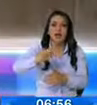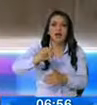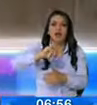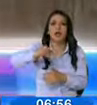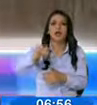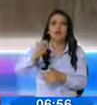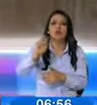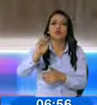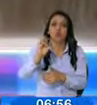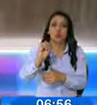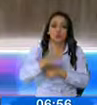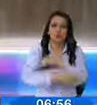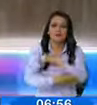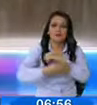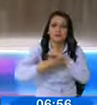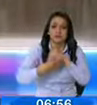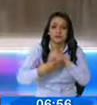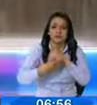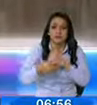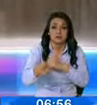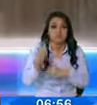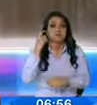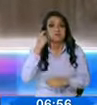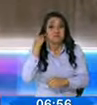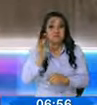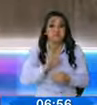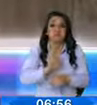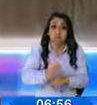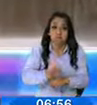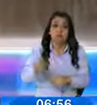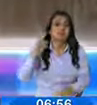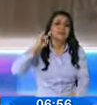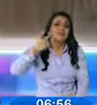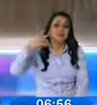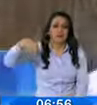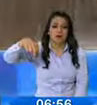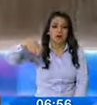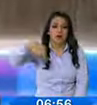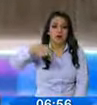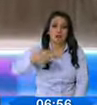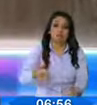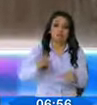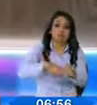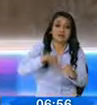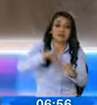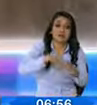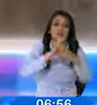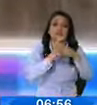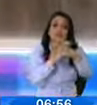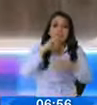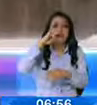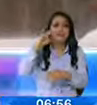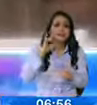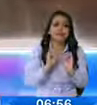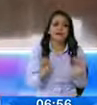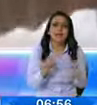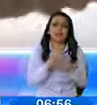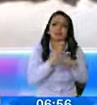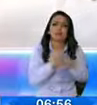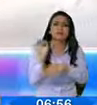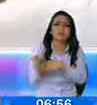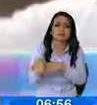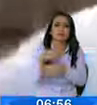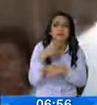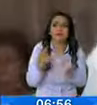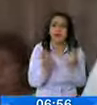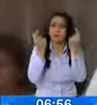queriendo que va a parar la niña y como no quiere llevar a los niños se va con toda